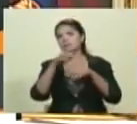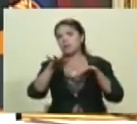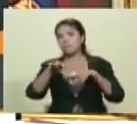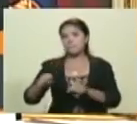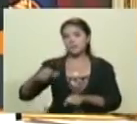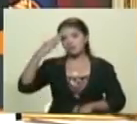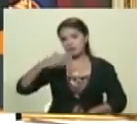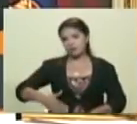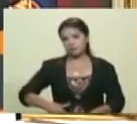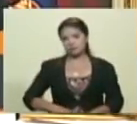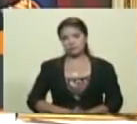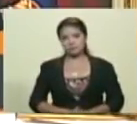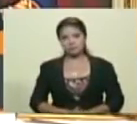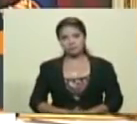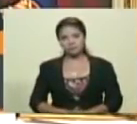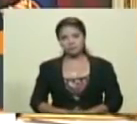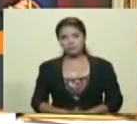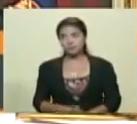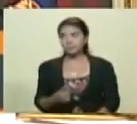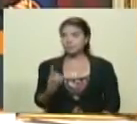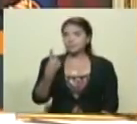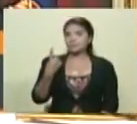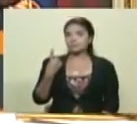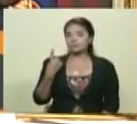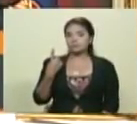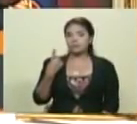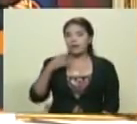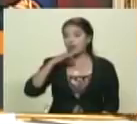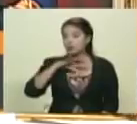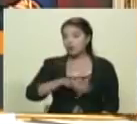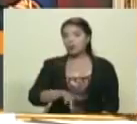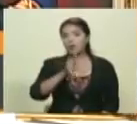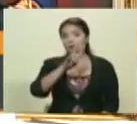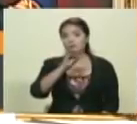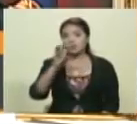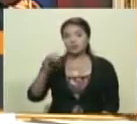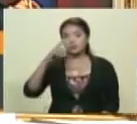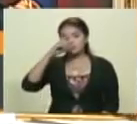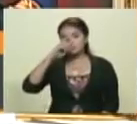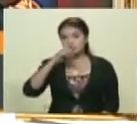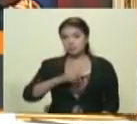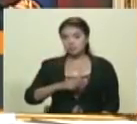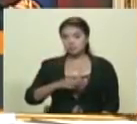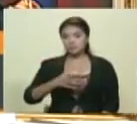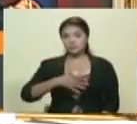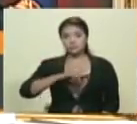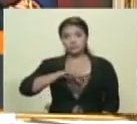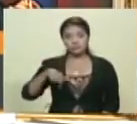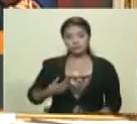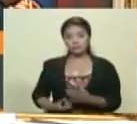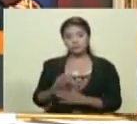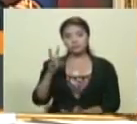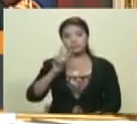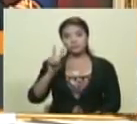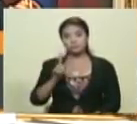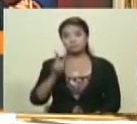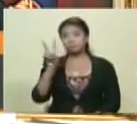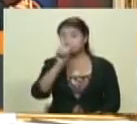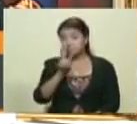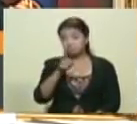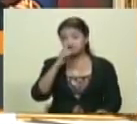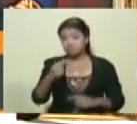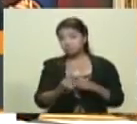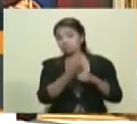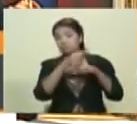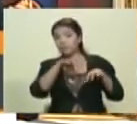militar. Primera vez en la historia de 200 años, desde que somos república, que Venezuela es amenazada por una potencia